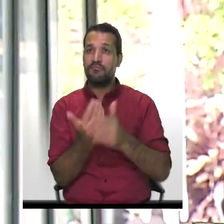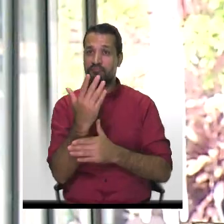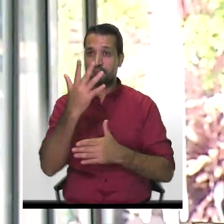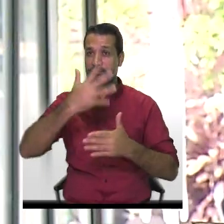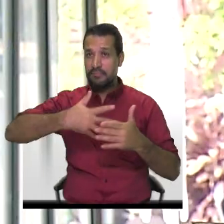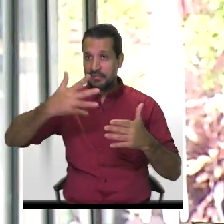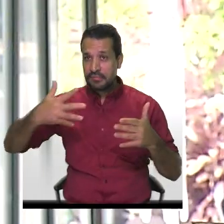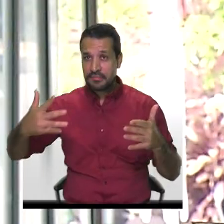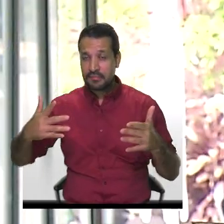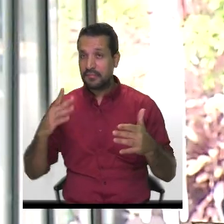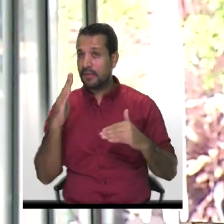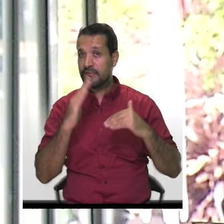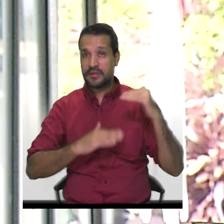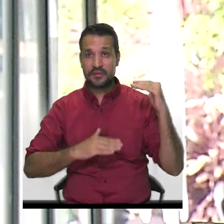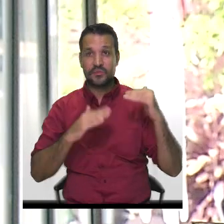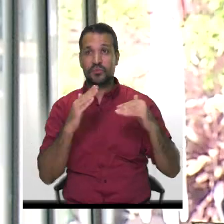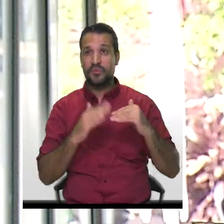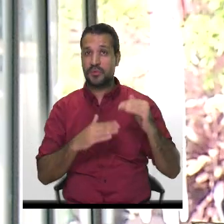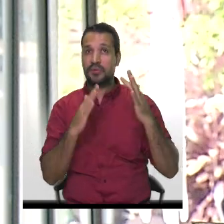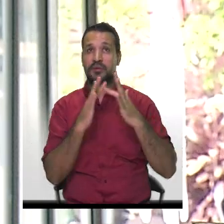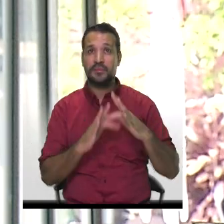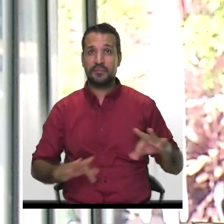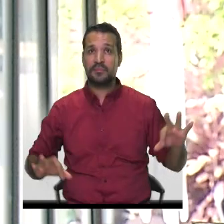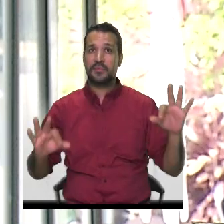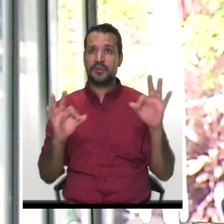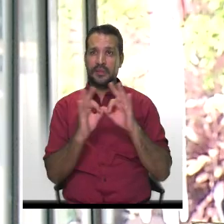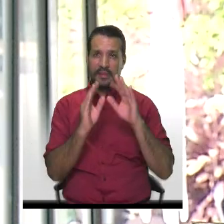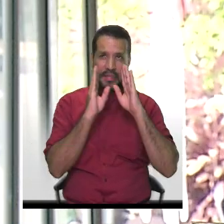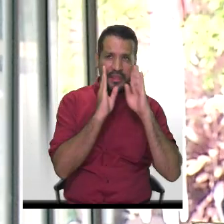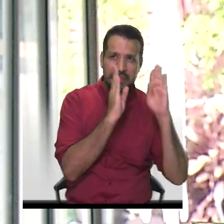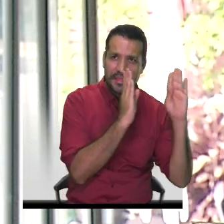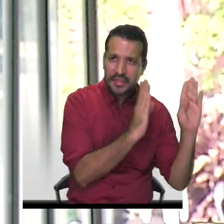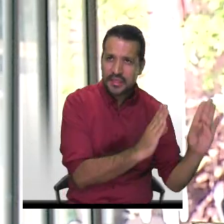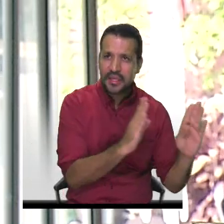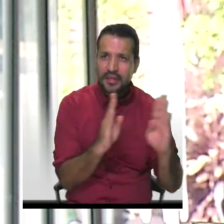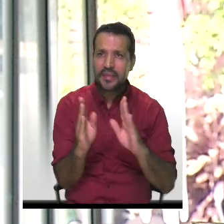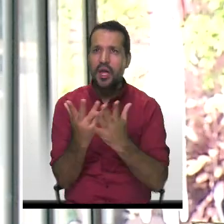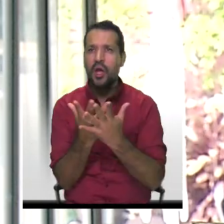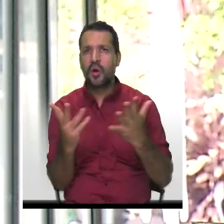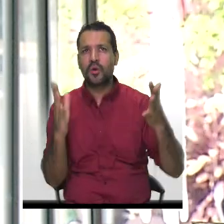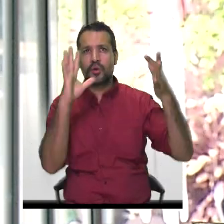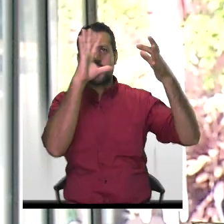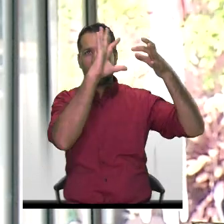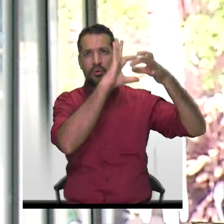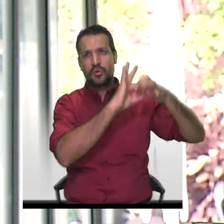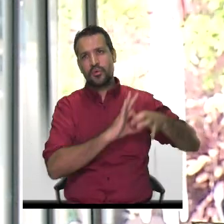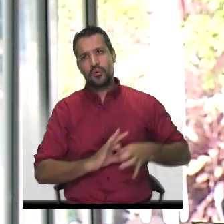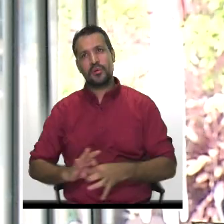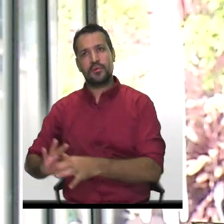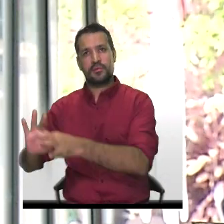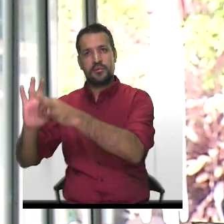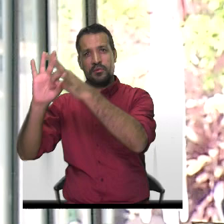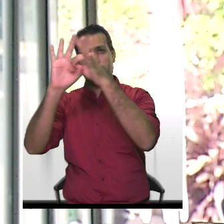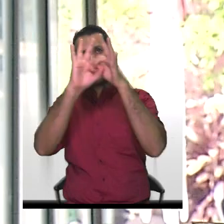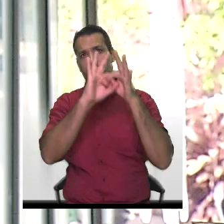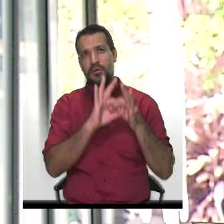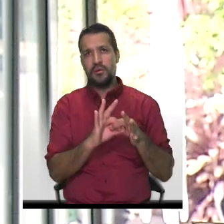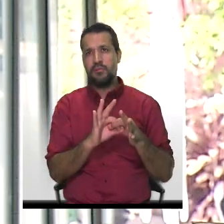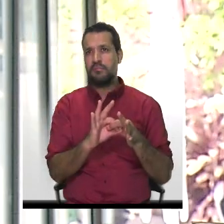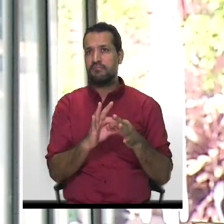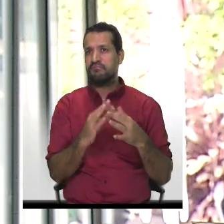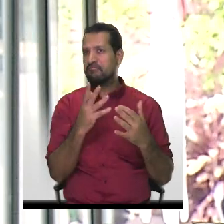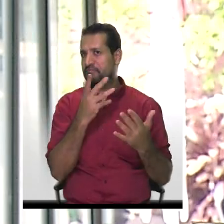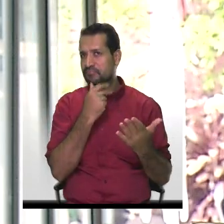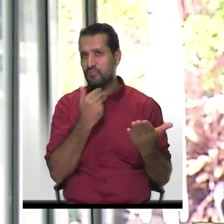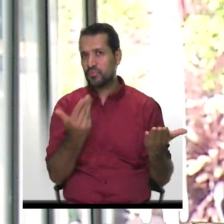compleja, ¿cierto?, en la que hay que atender a un montón de asuntos que están conectados. Pero también si no se hace por esa vía, pues